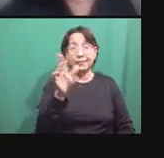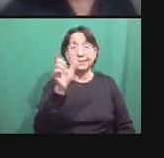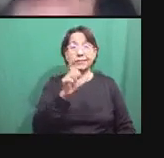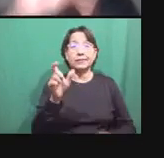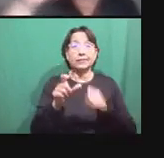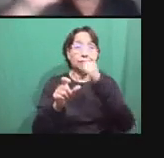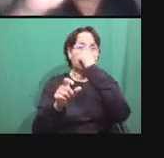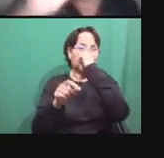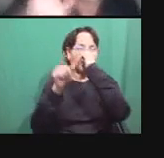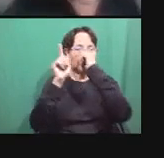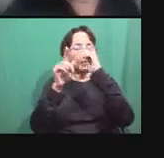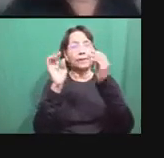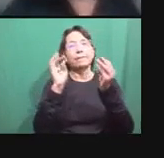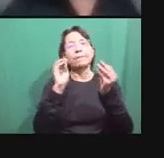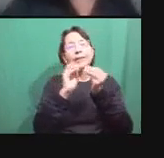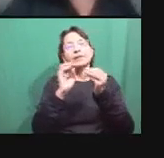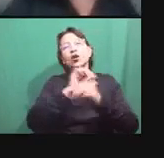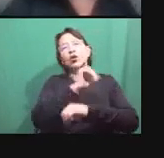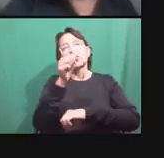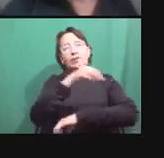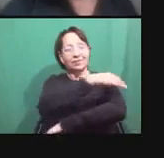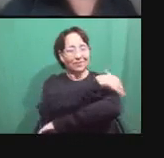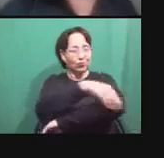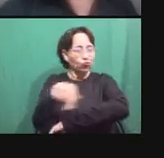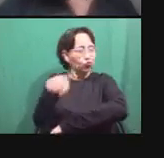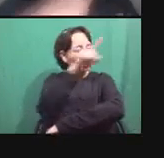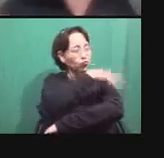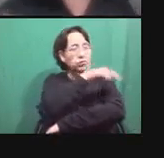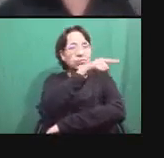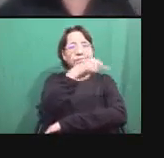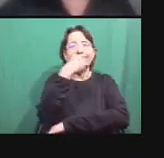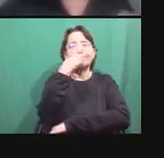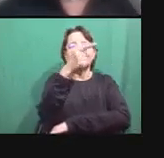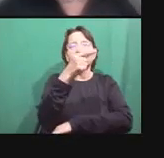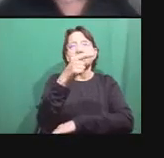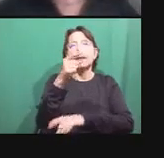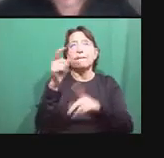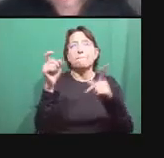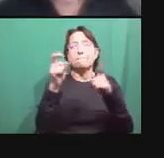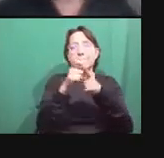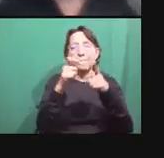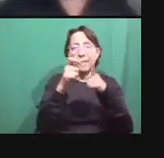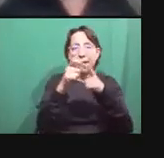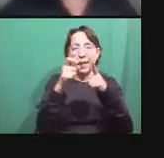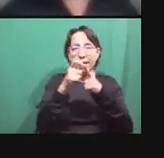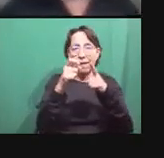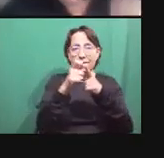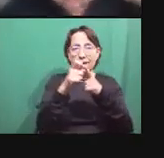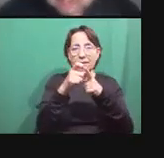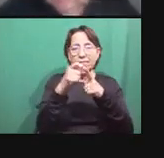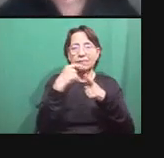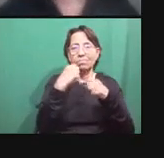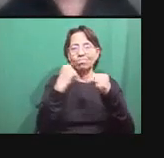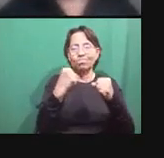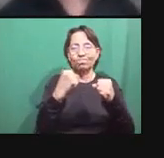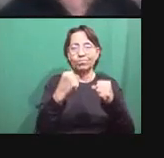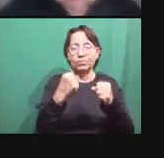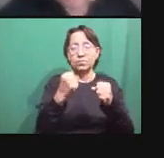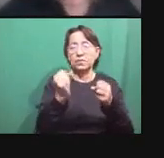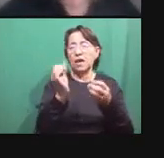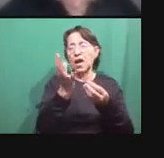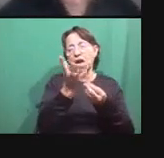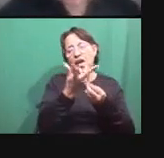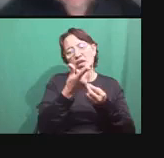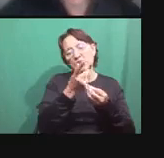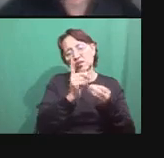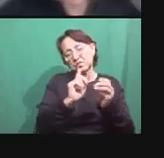misma esquina existe la potencia de palabras que no tienen que tener la connotación de arte, porque es muy difícil, eso ya es una